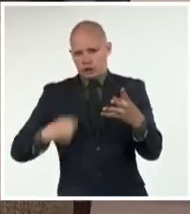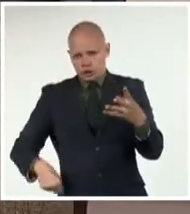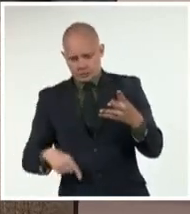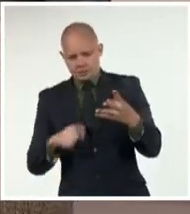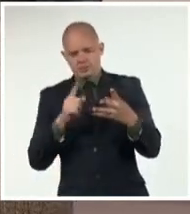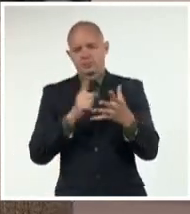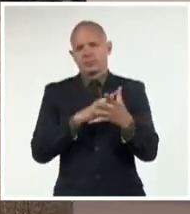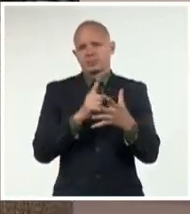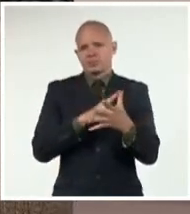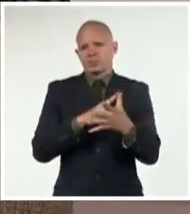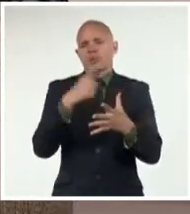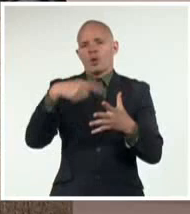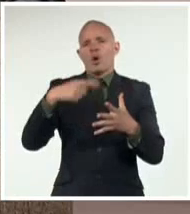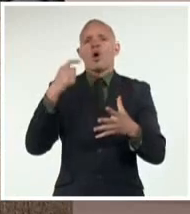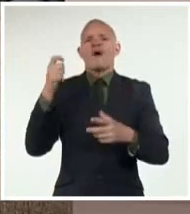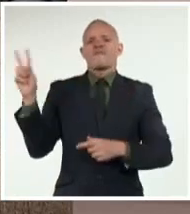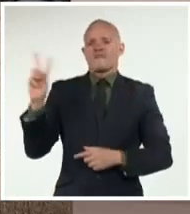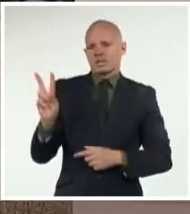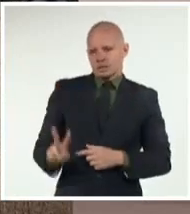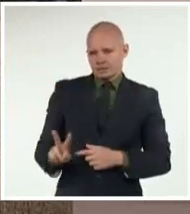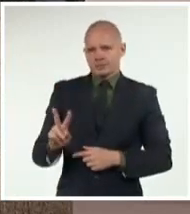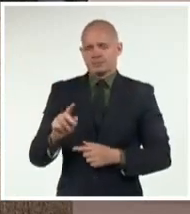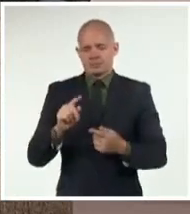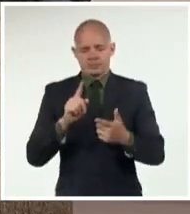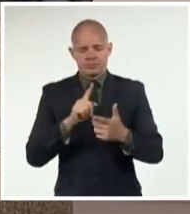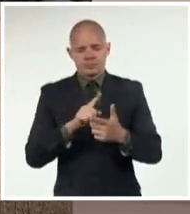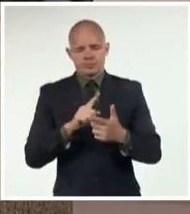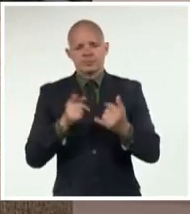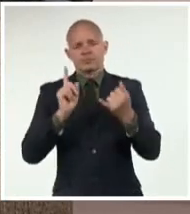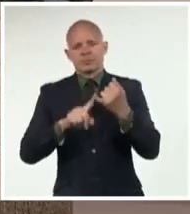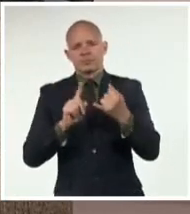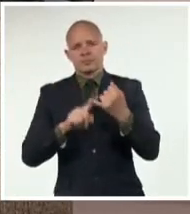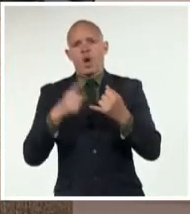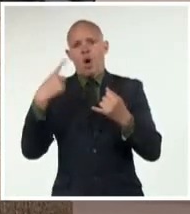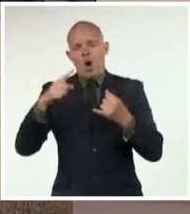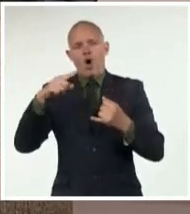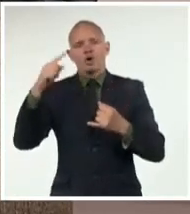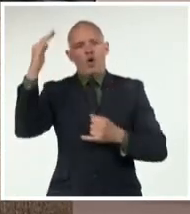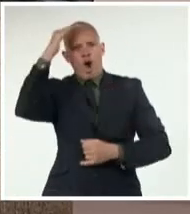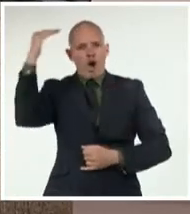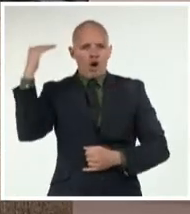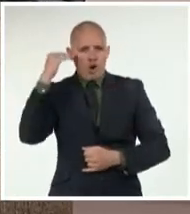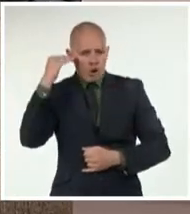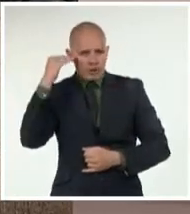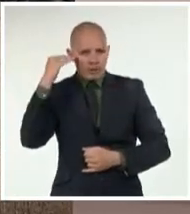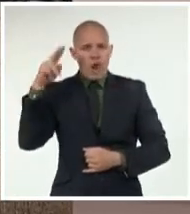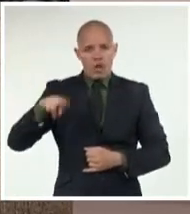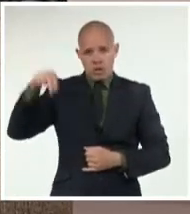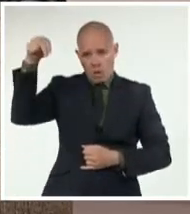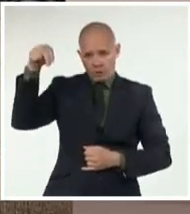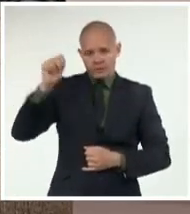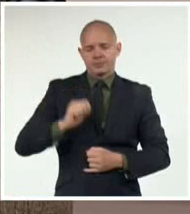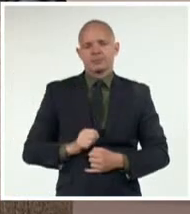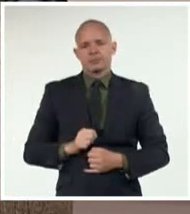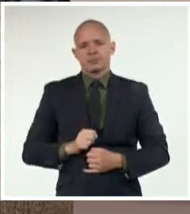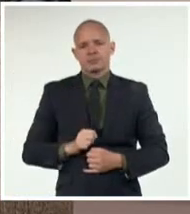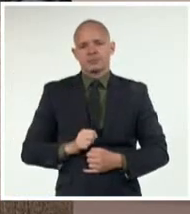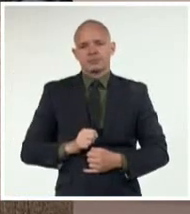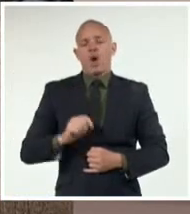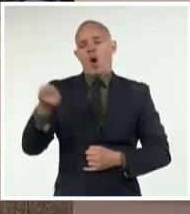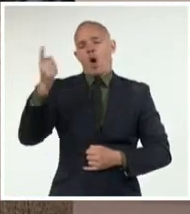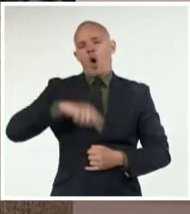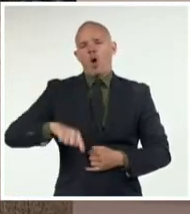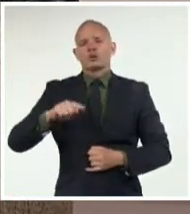República Socialista de Vietnam, la República Popular Democrática de Corea y la República Democrática Popular de